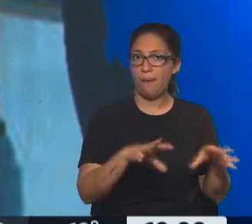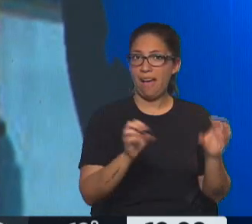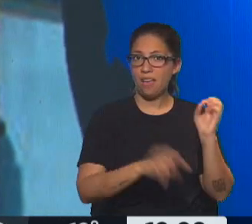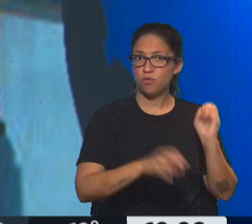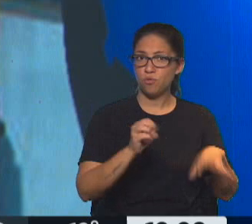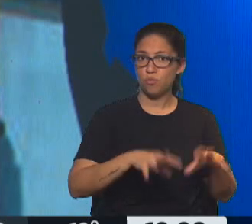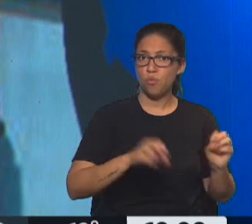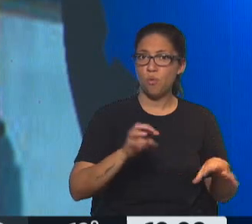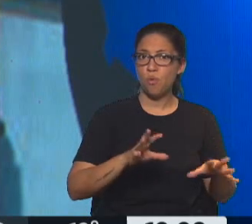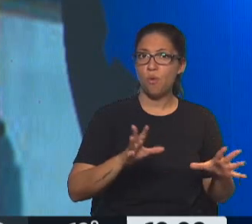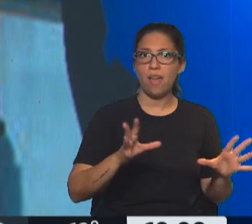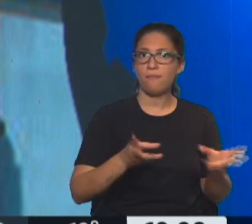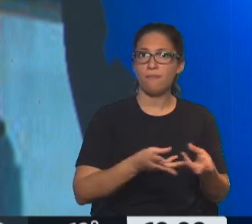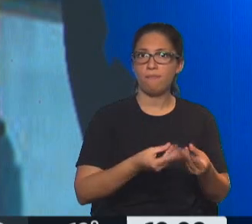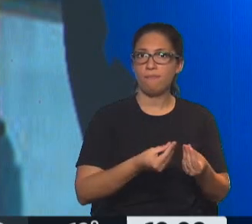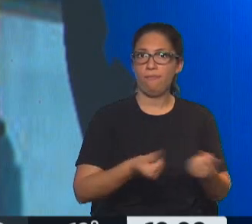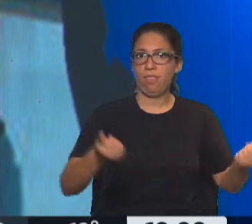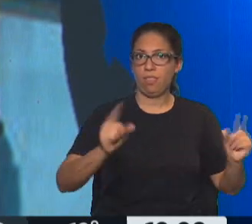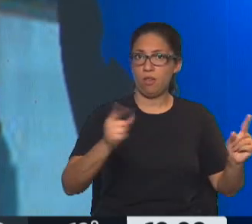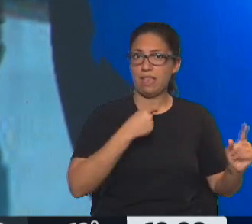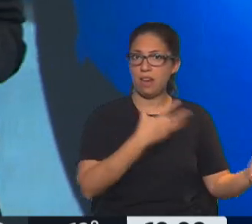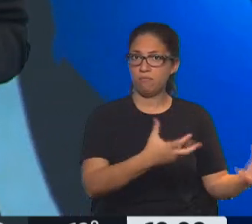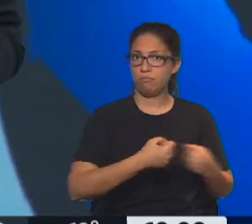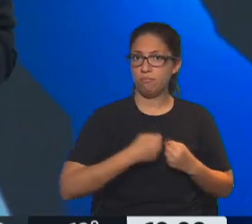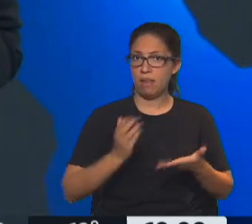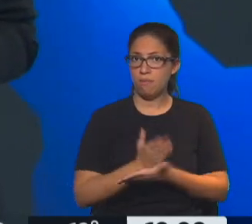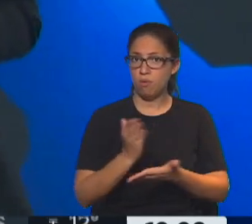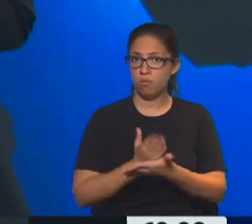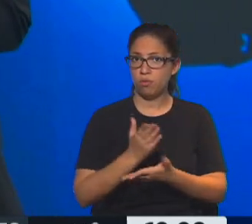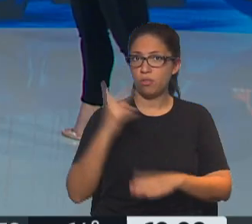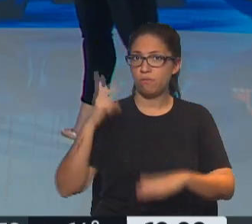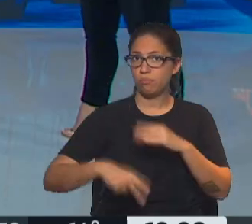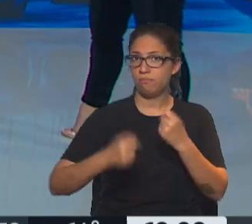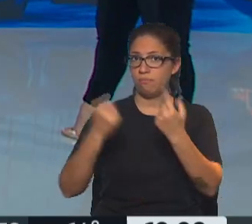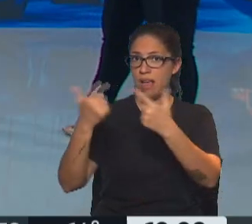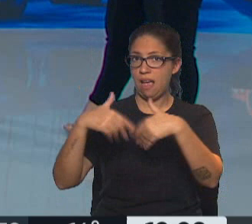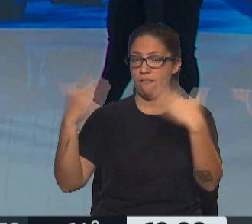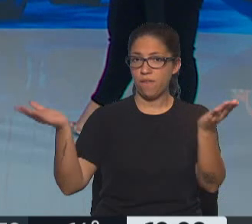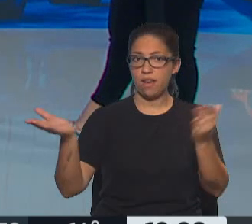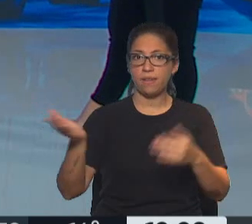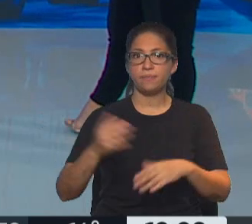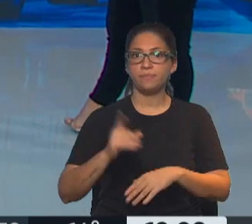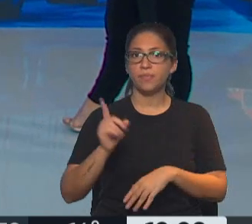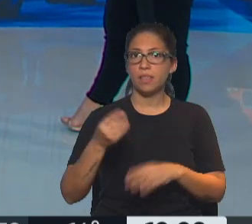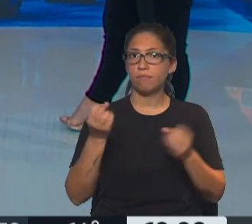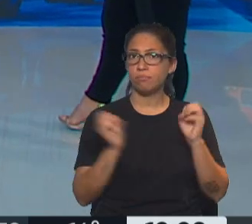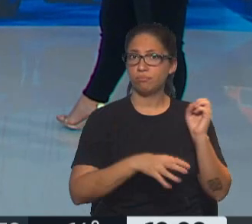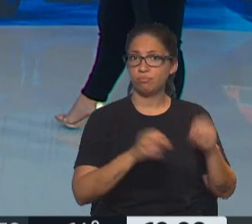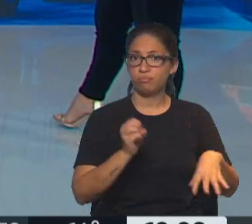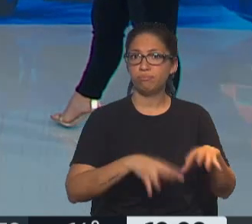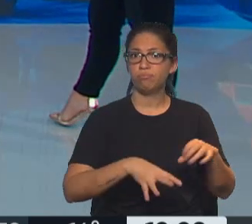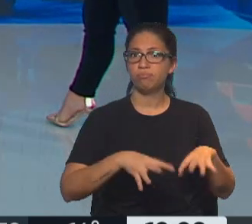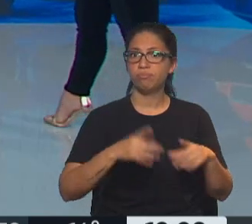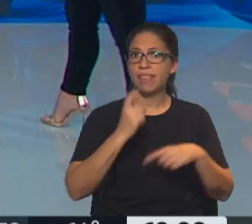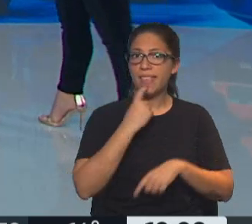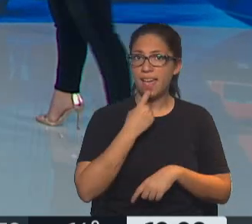para producir el acero, no lo pierdan, porque lo quieren ellos para producir, entonces limitan la exportación. Colombia, también desechos como chatarra,